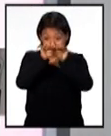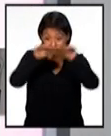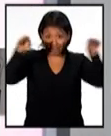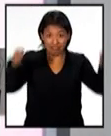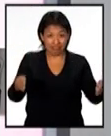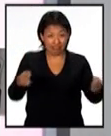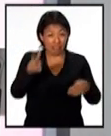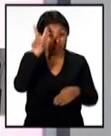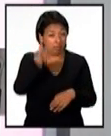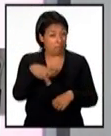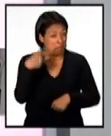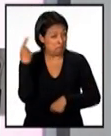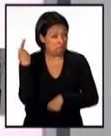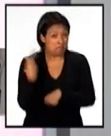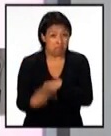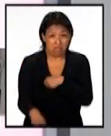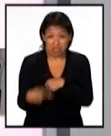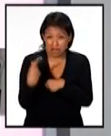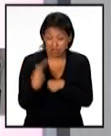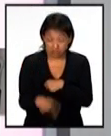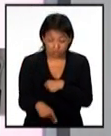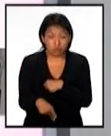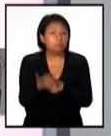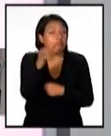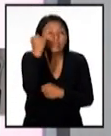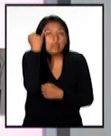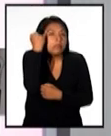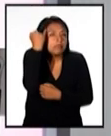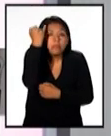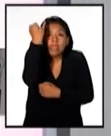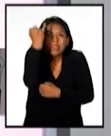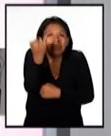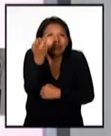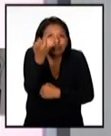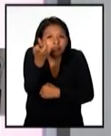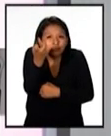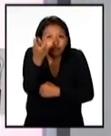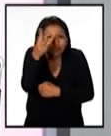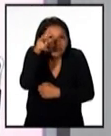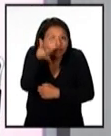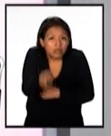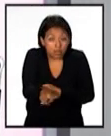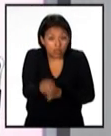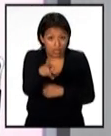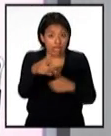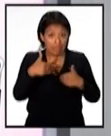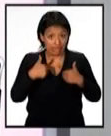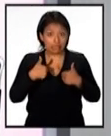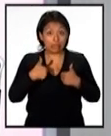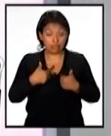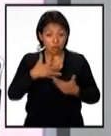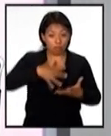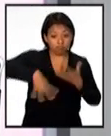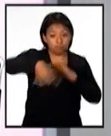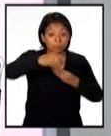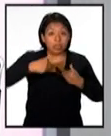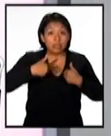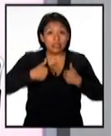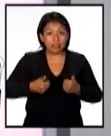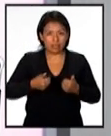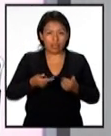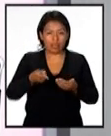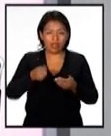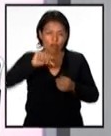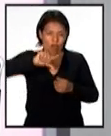en extremo riesgoso incluso. Imaginen ustedes esa realidad para que comprendan el fondo de